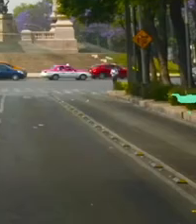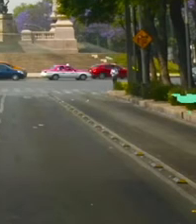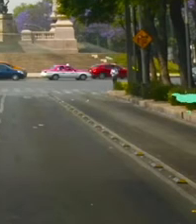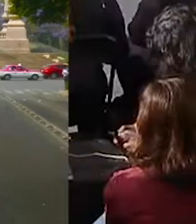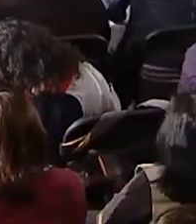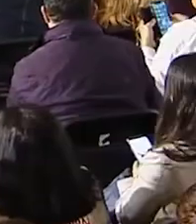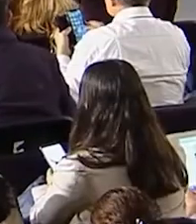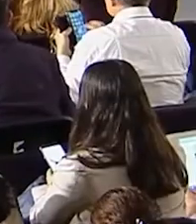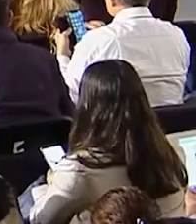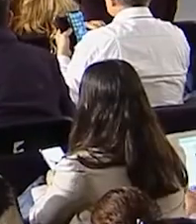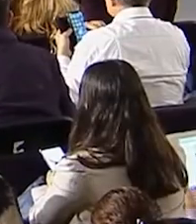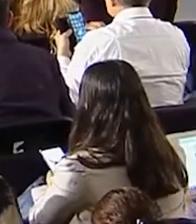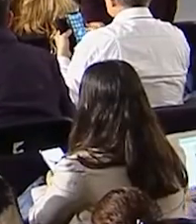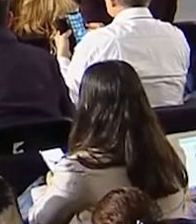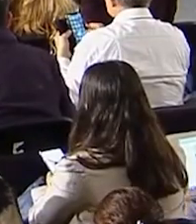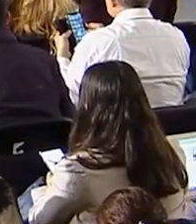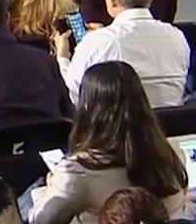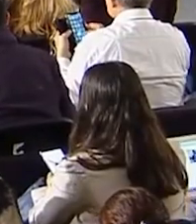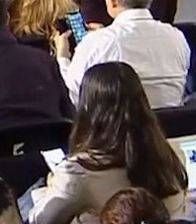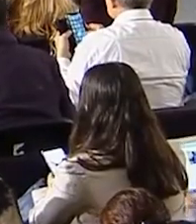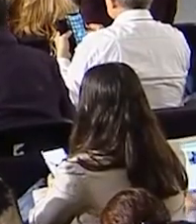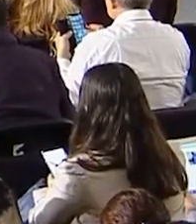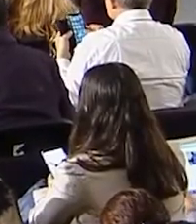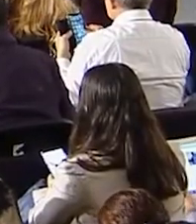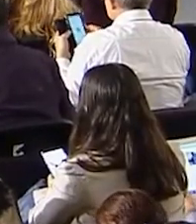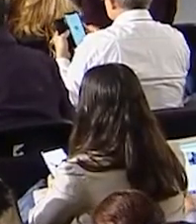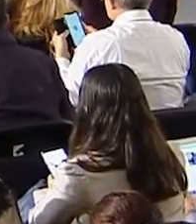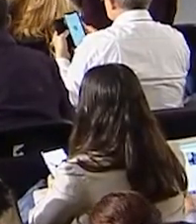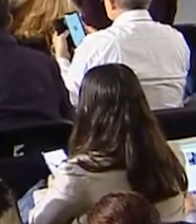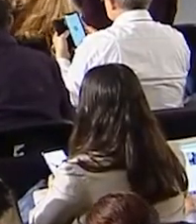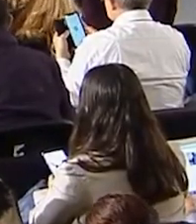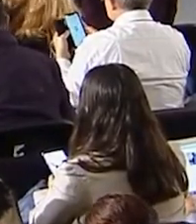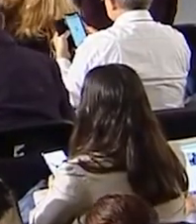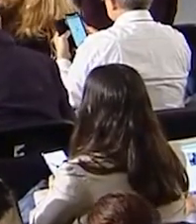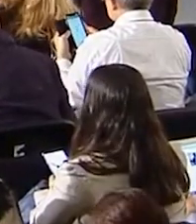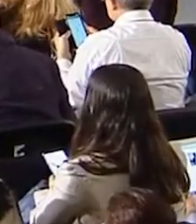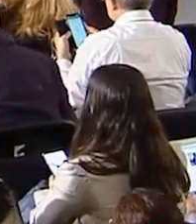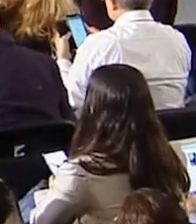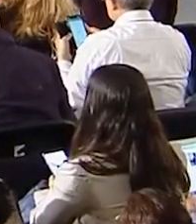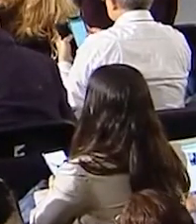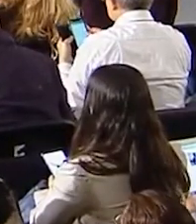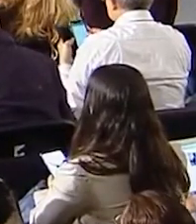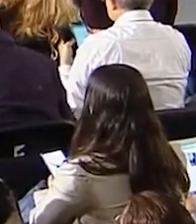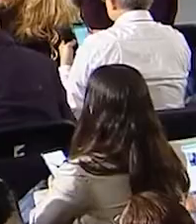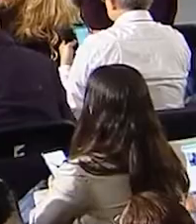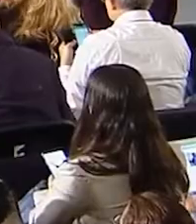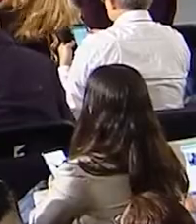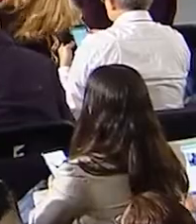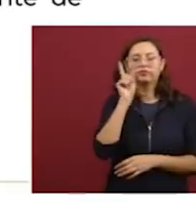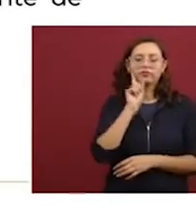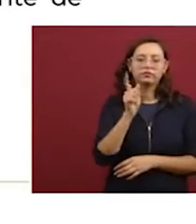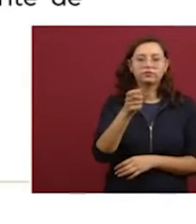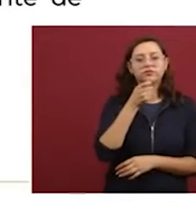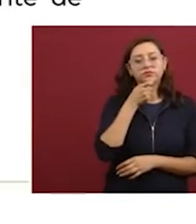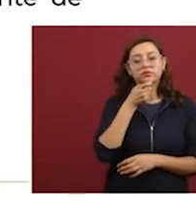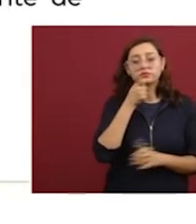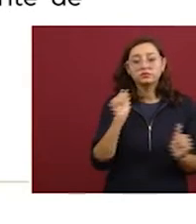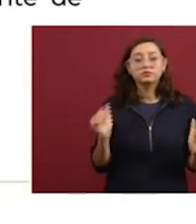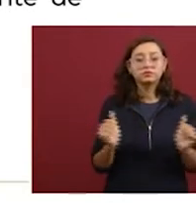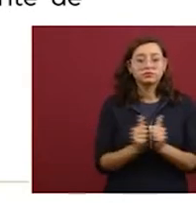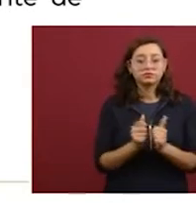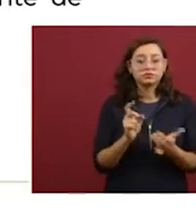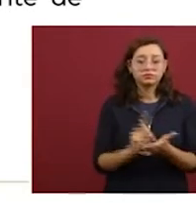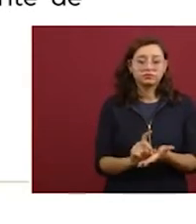La mañanera hoy comenzó con María Luisa Albores, la secretaria de Bienestar, quien dijo que en mayo se cumplió la meta de entrega de apoyos a madres trabajadoras. Recordó que se